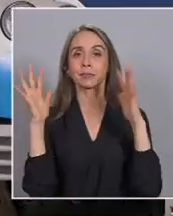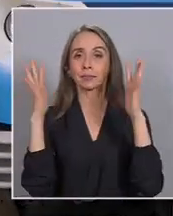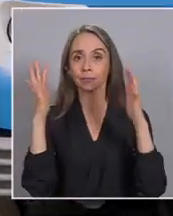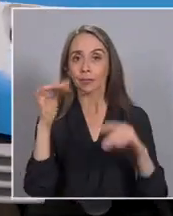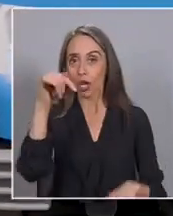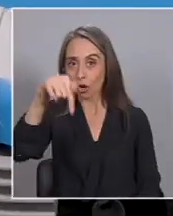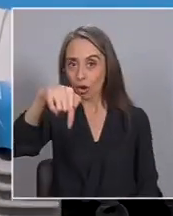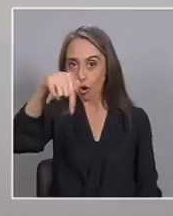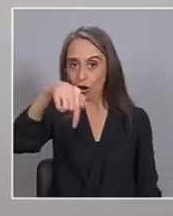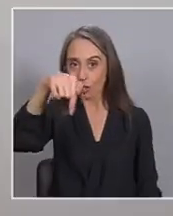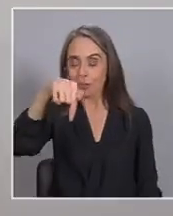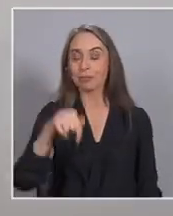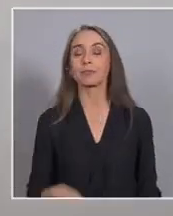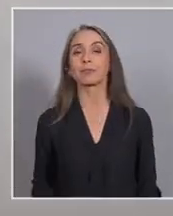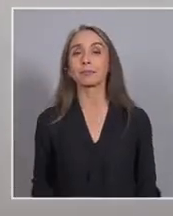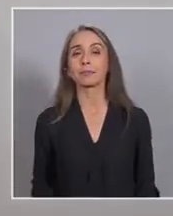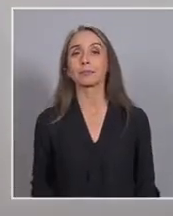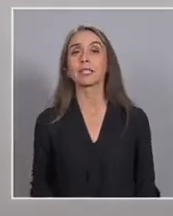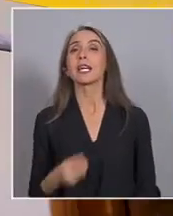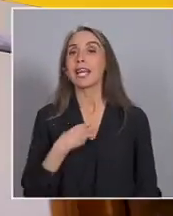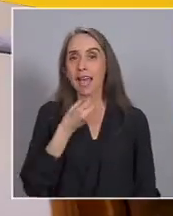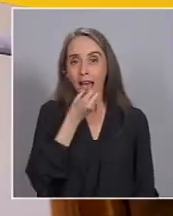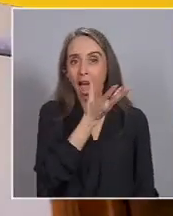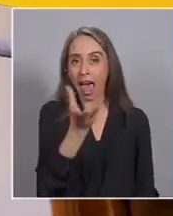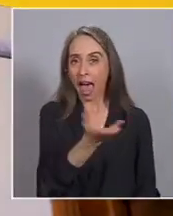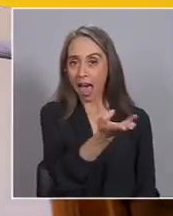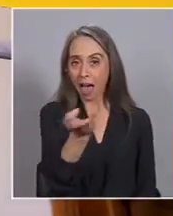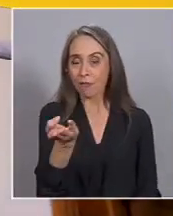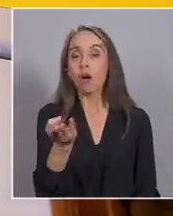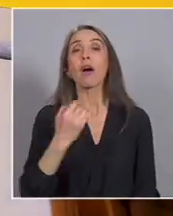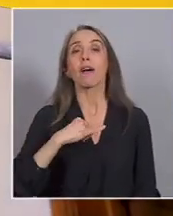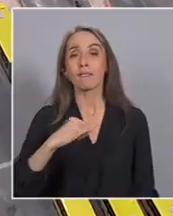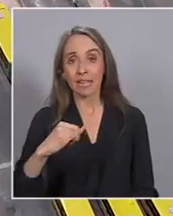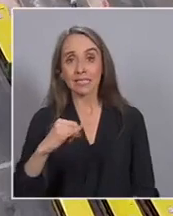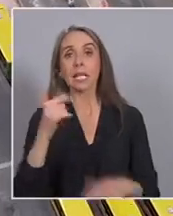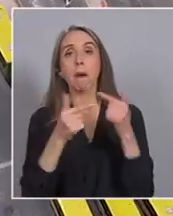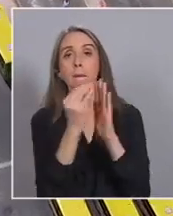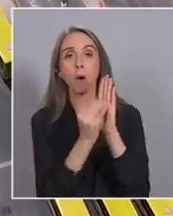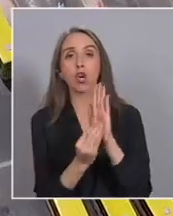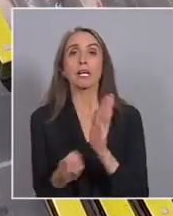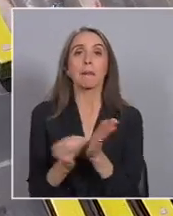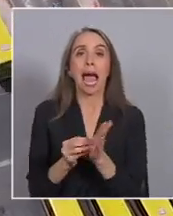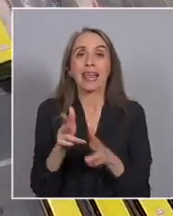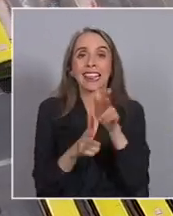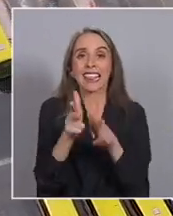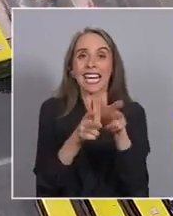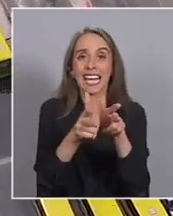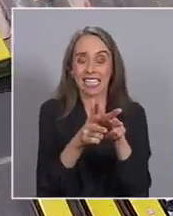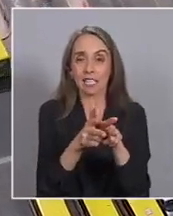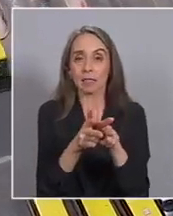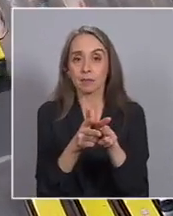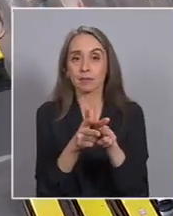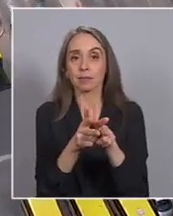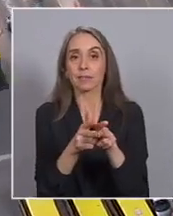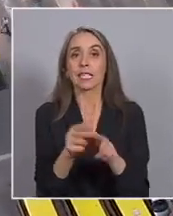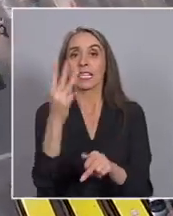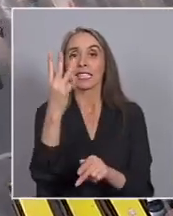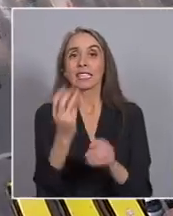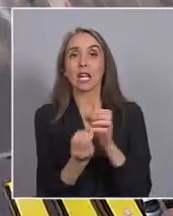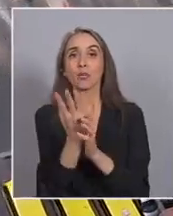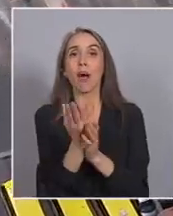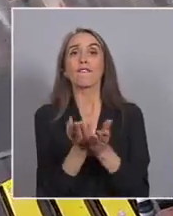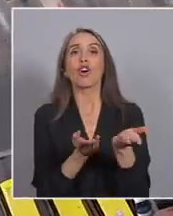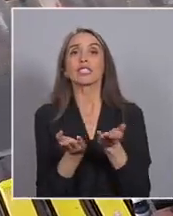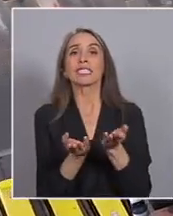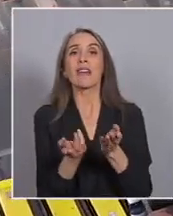Y hoy quiero anunciarles que vamos a seguir con esta política, porque vamos a sumar 3 nuevos